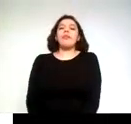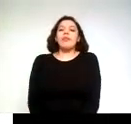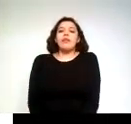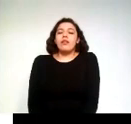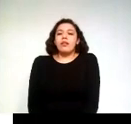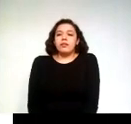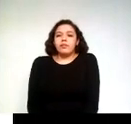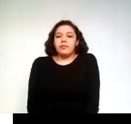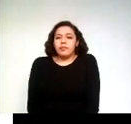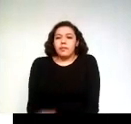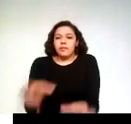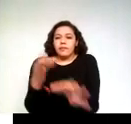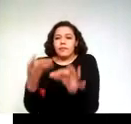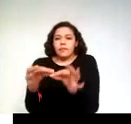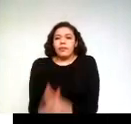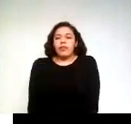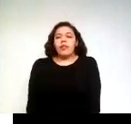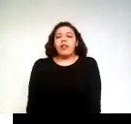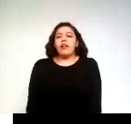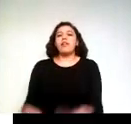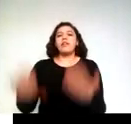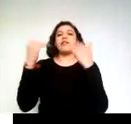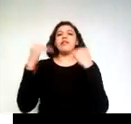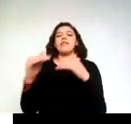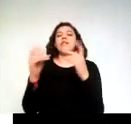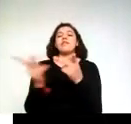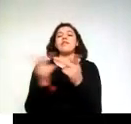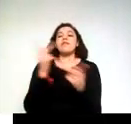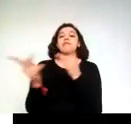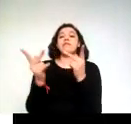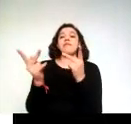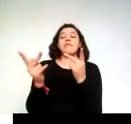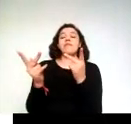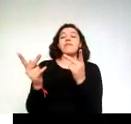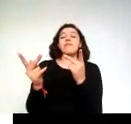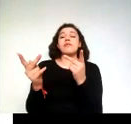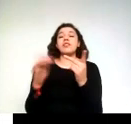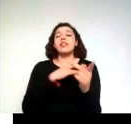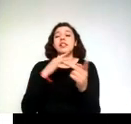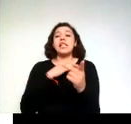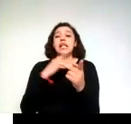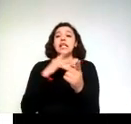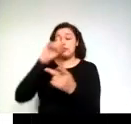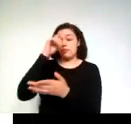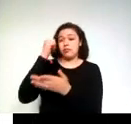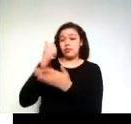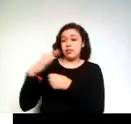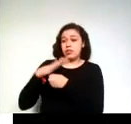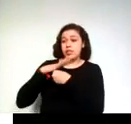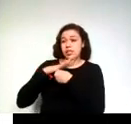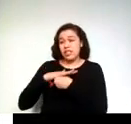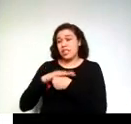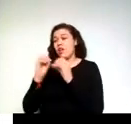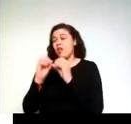Perfecto. Continuamos con la siguiente pregunta. Dice, ¿los síntomas del estrés postraumático se pueden confundir con el estrés por el confinamiento y o